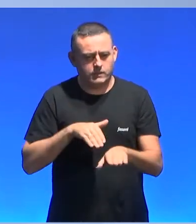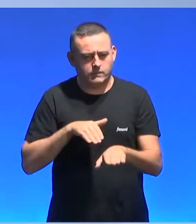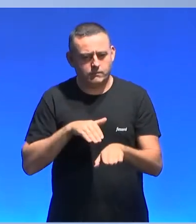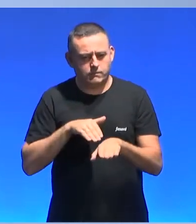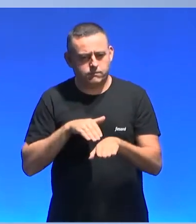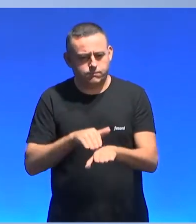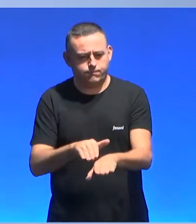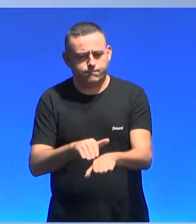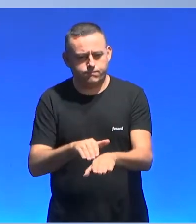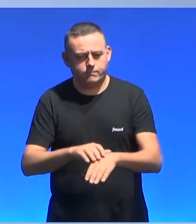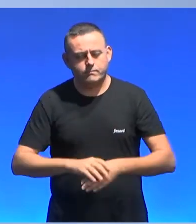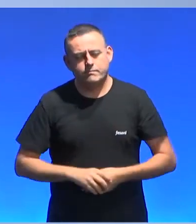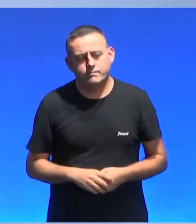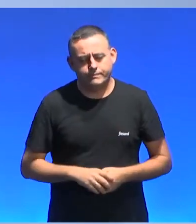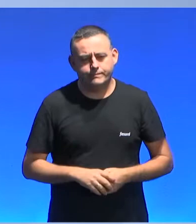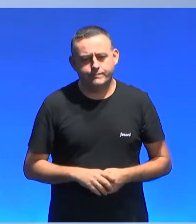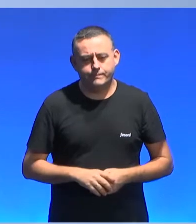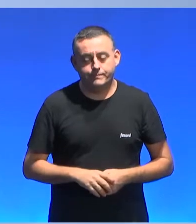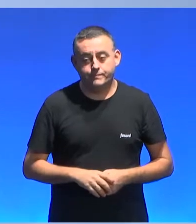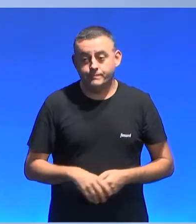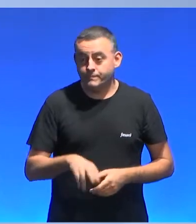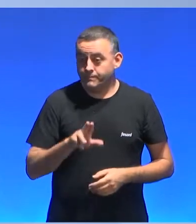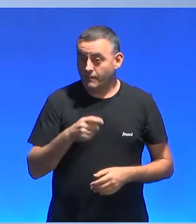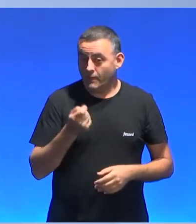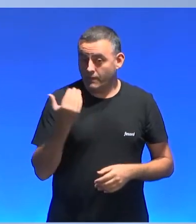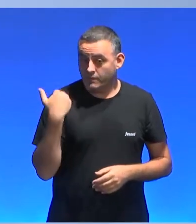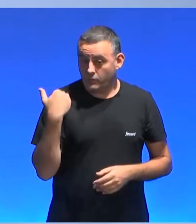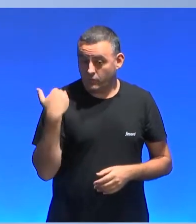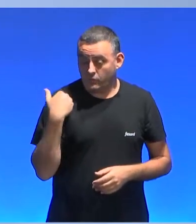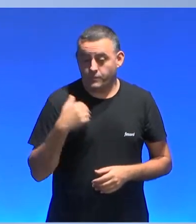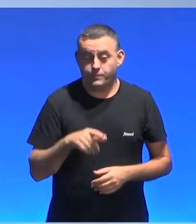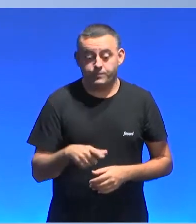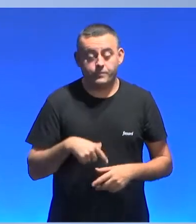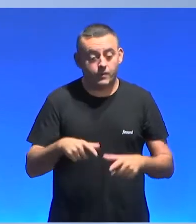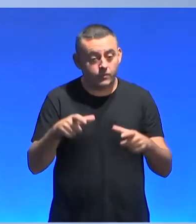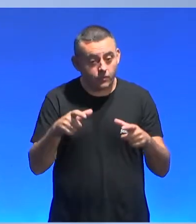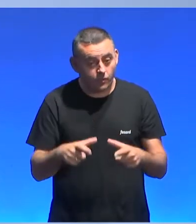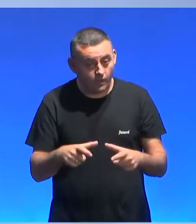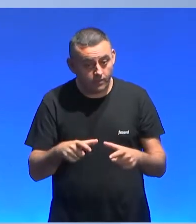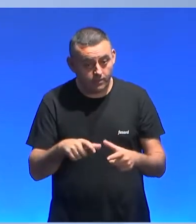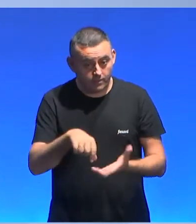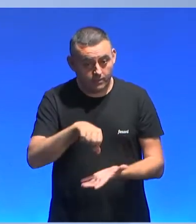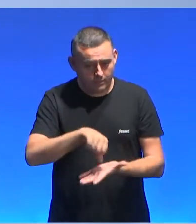El tema es que recién las ciudades han vivido una experiencia